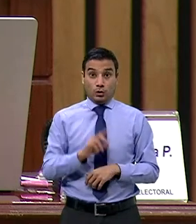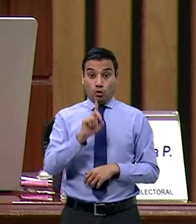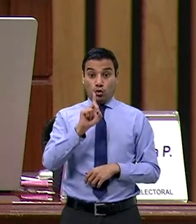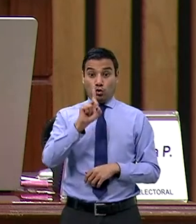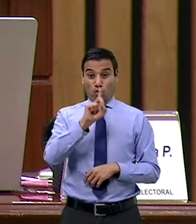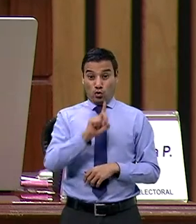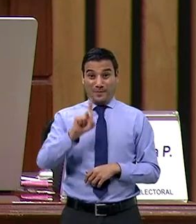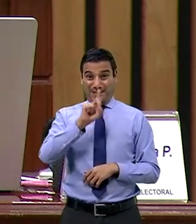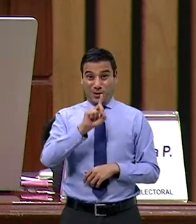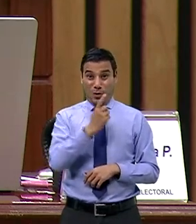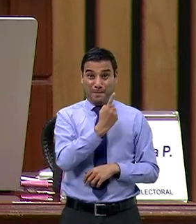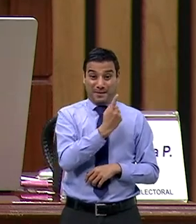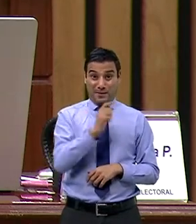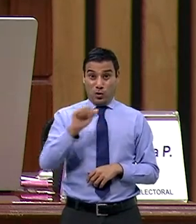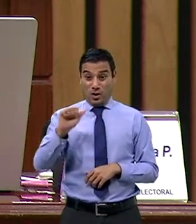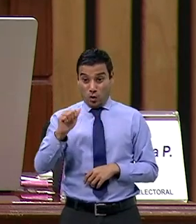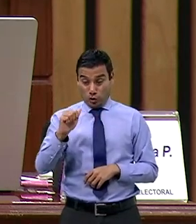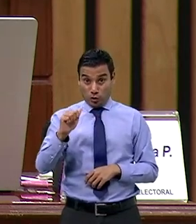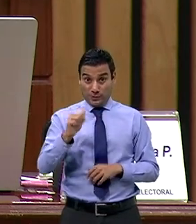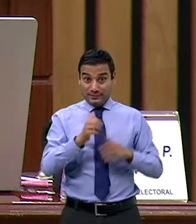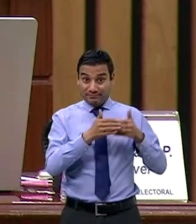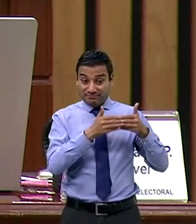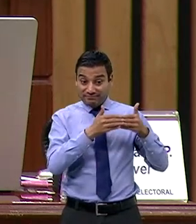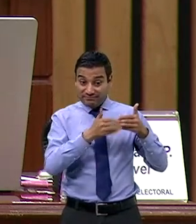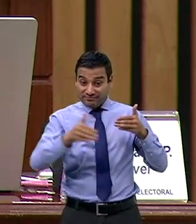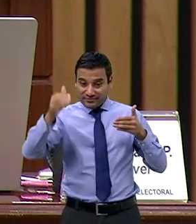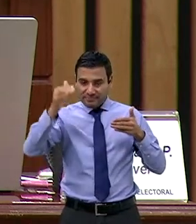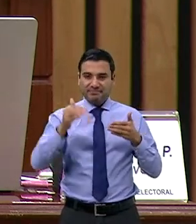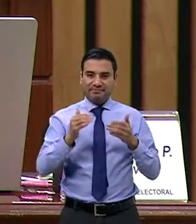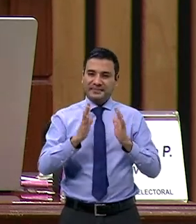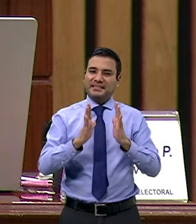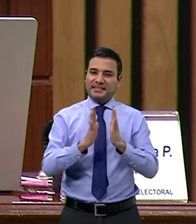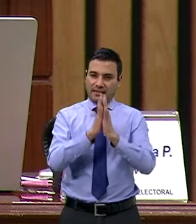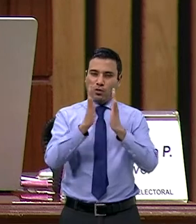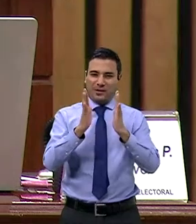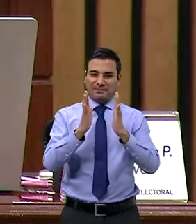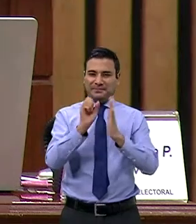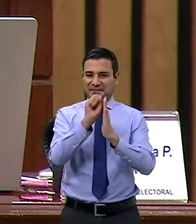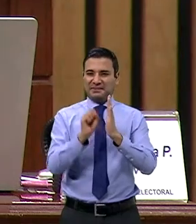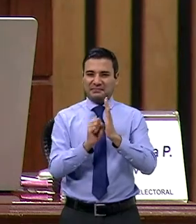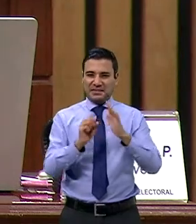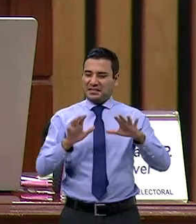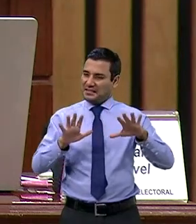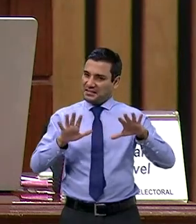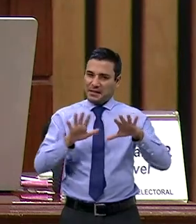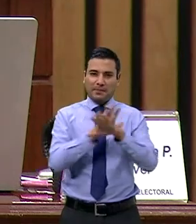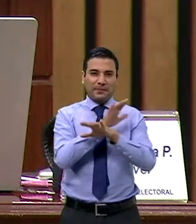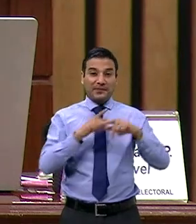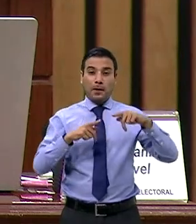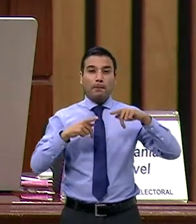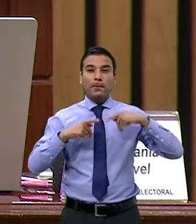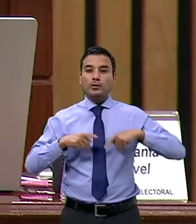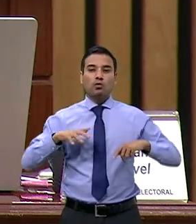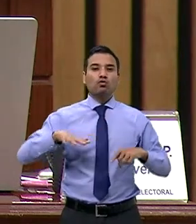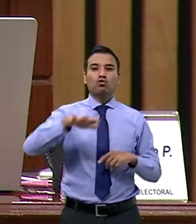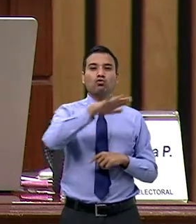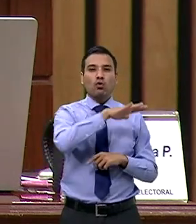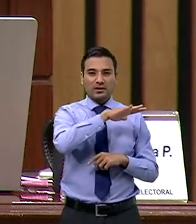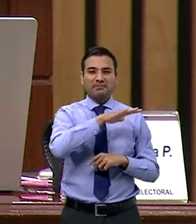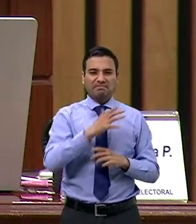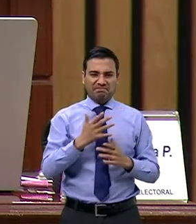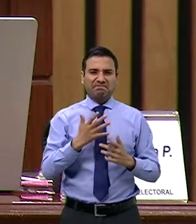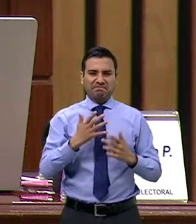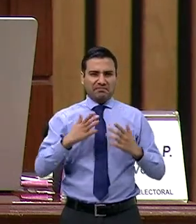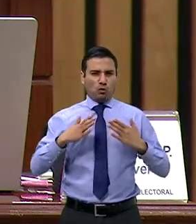una nueva etapa de construcción de nuestra democracia las y los mexicanos han refrendado una vez más su confianza en la vía